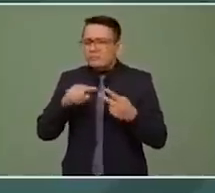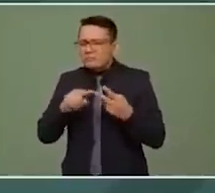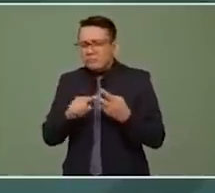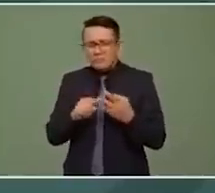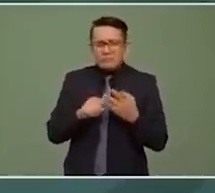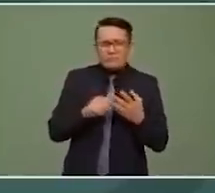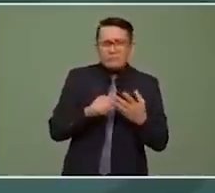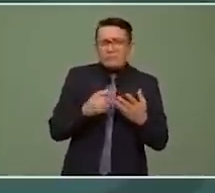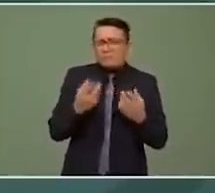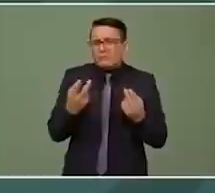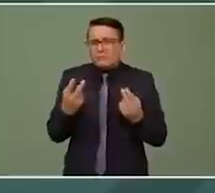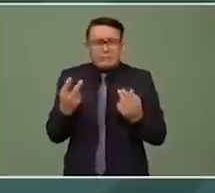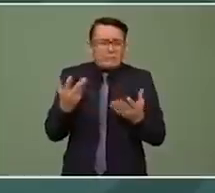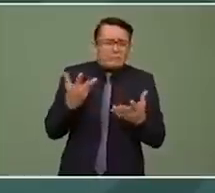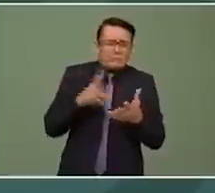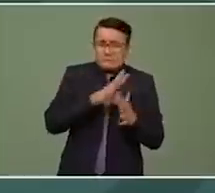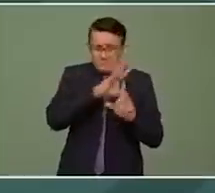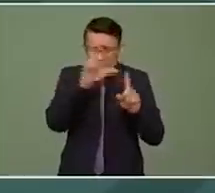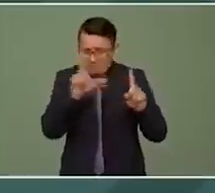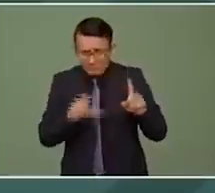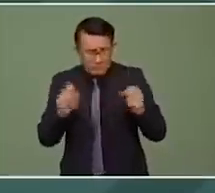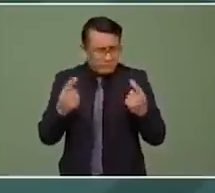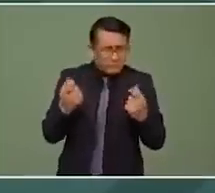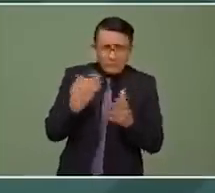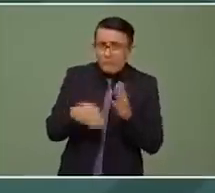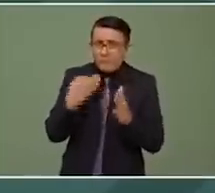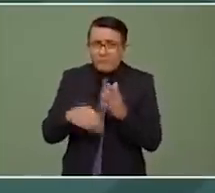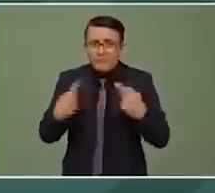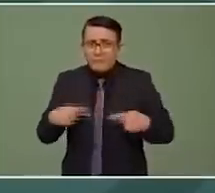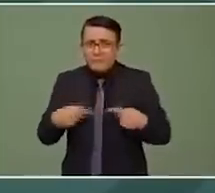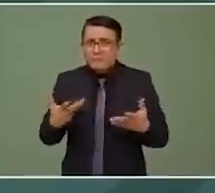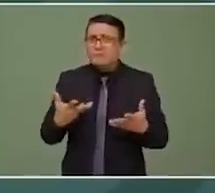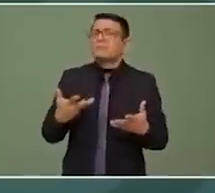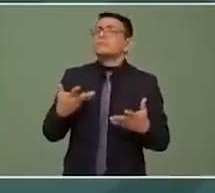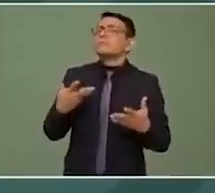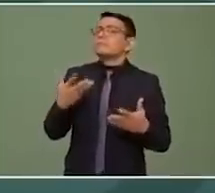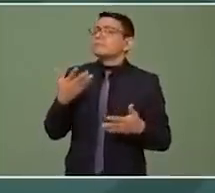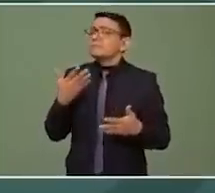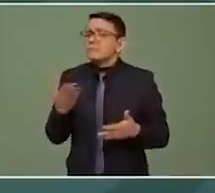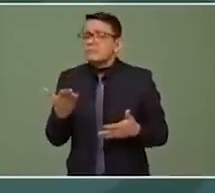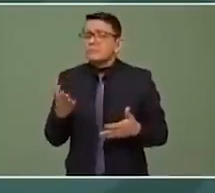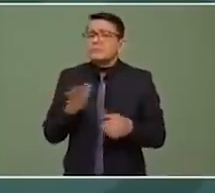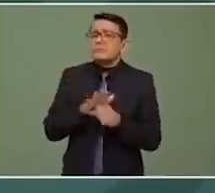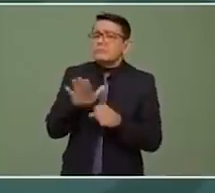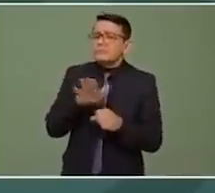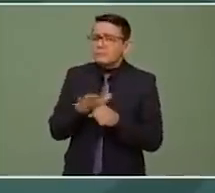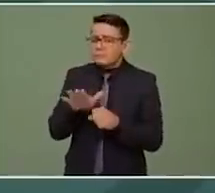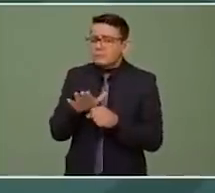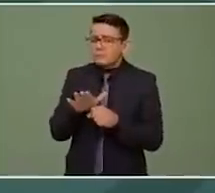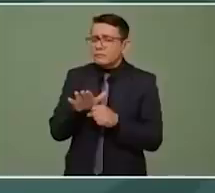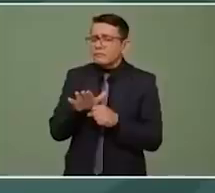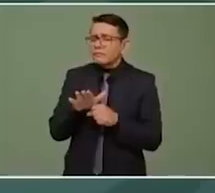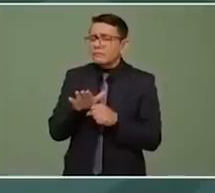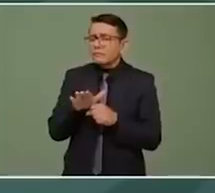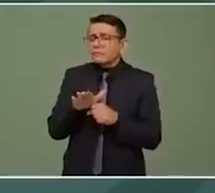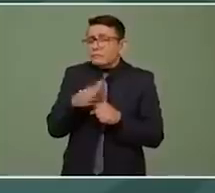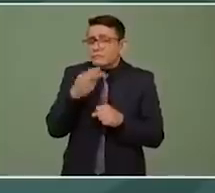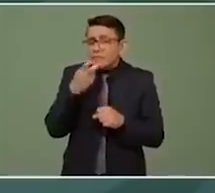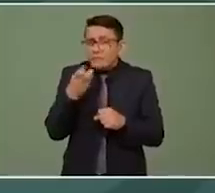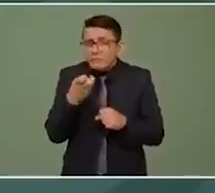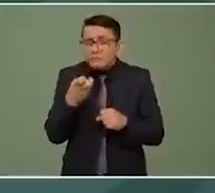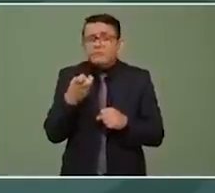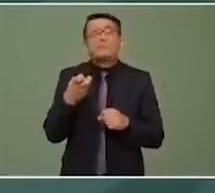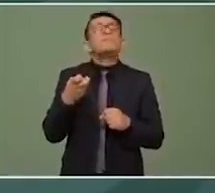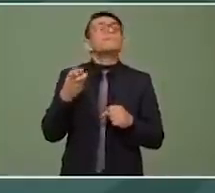80.000 trabajadores eventuales y honorarios del sector salud al